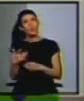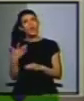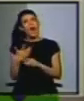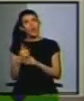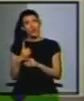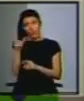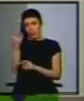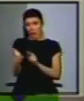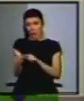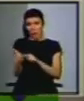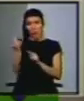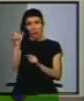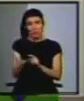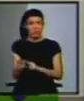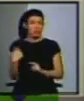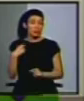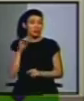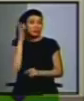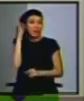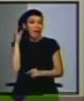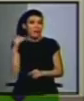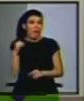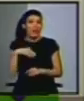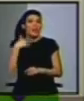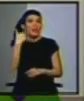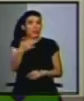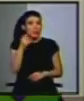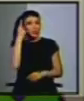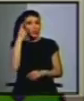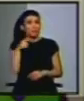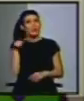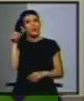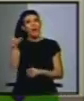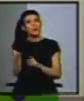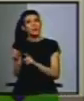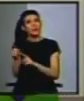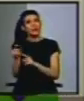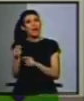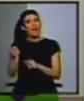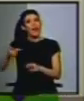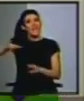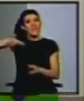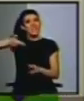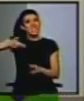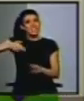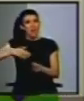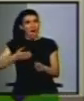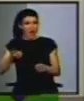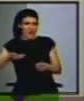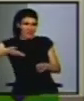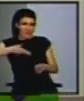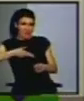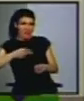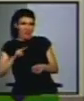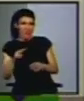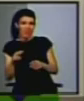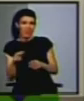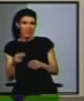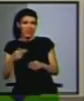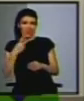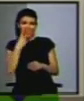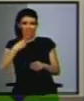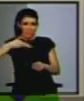que yo después me enteré, que ni sabía, que era bombero de una bomba de benzina. ¿Ya?